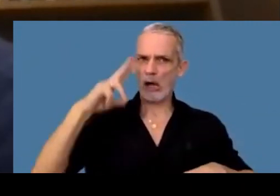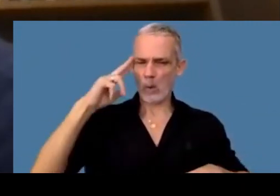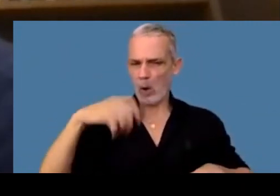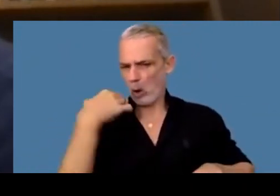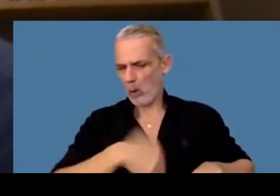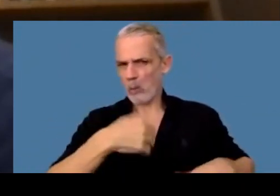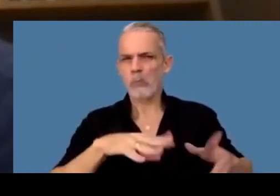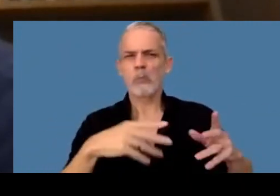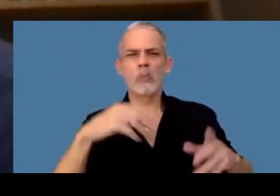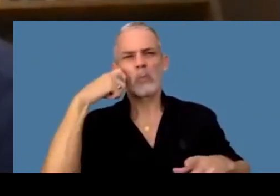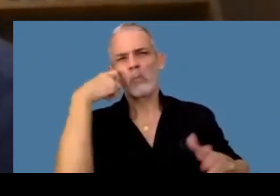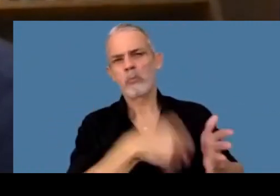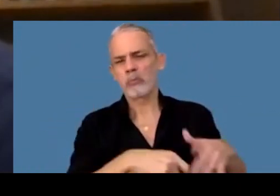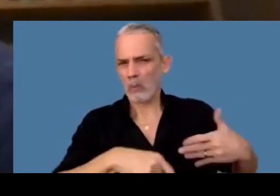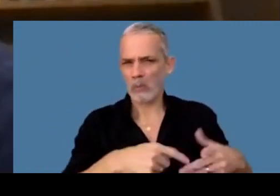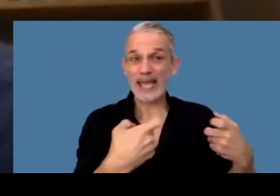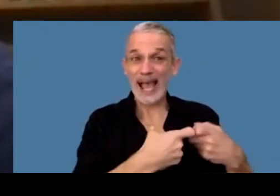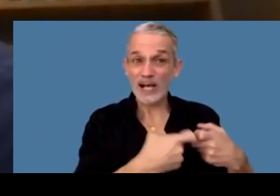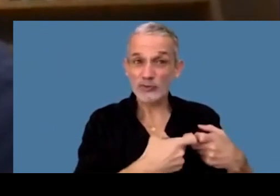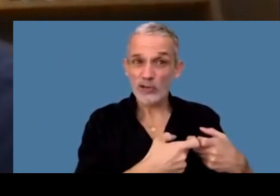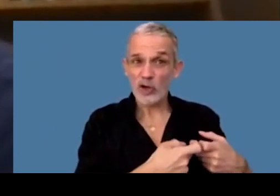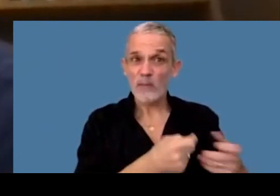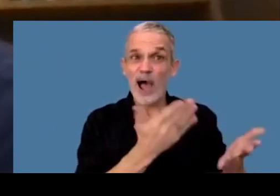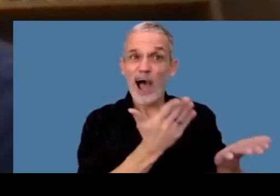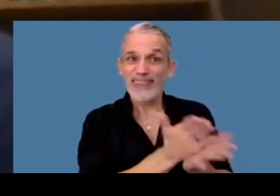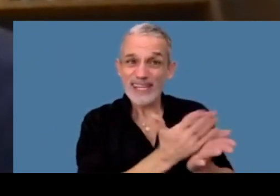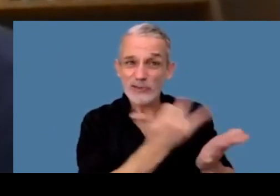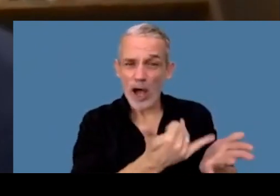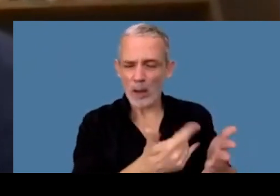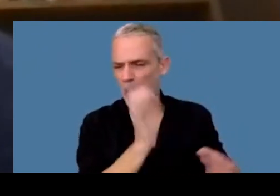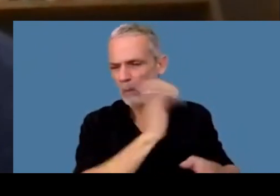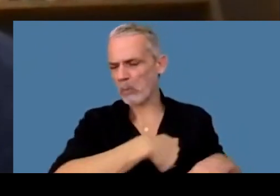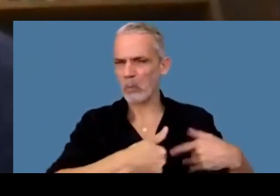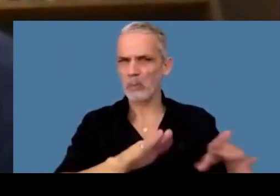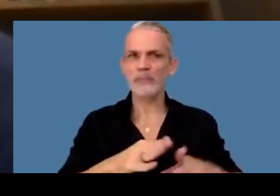organizaciones que verdaderamente tenían derecho a negociar. Y bueno,